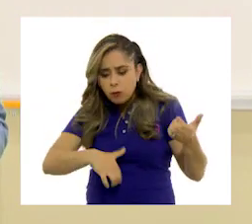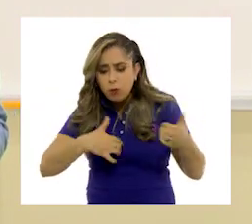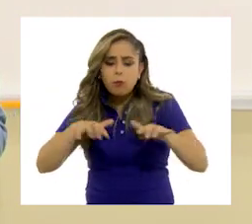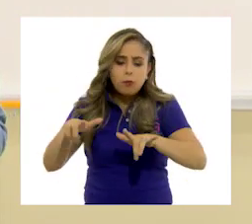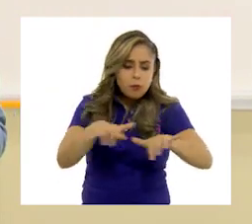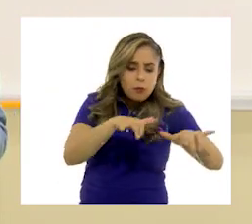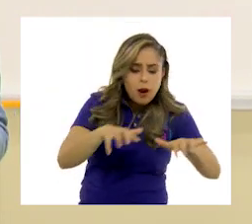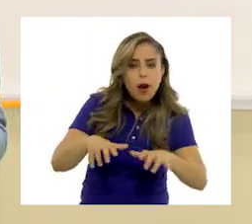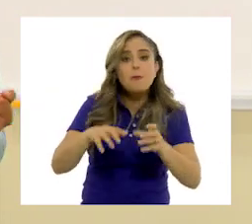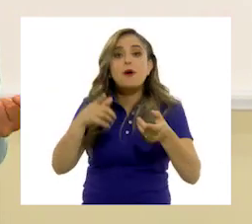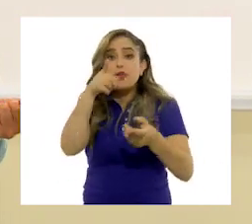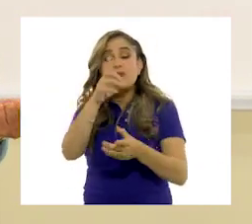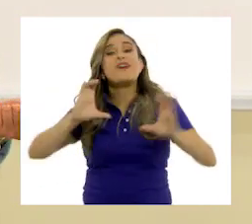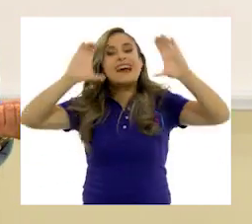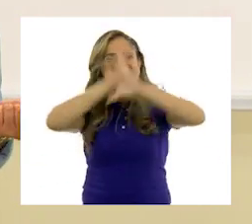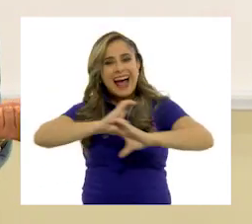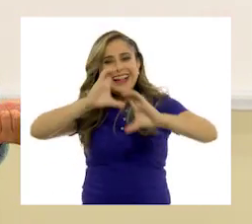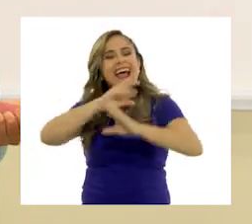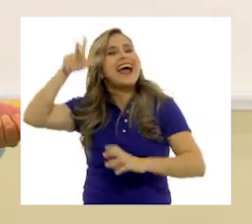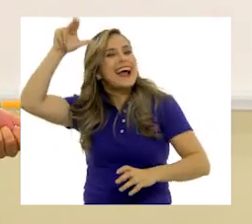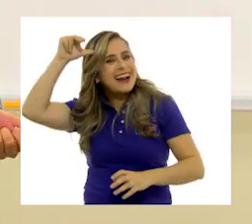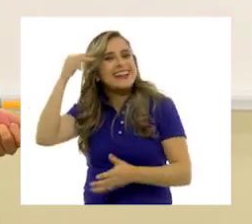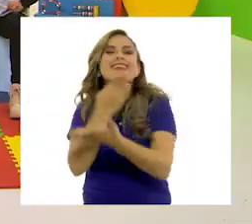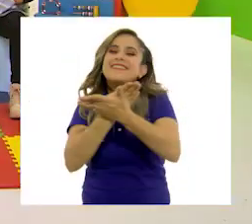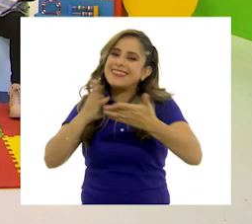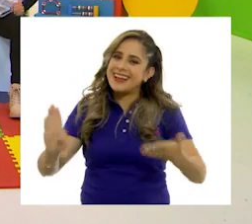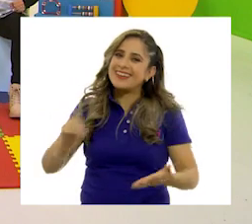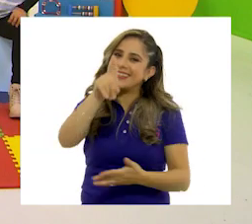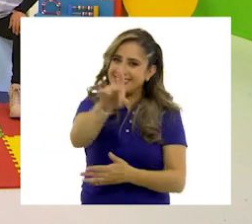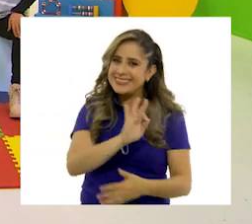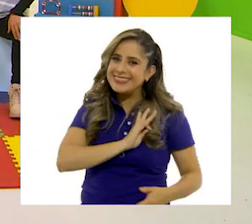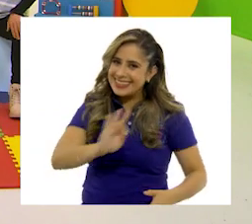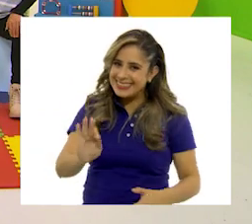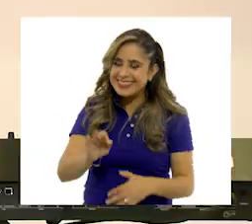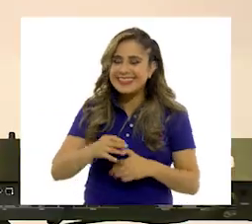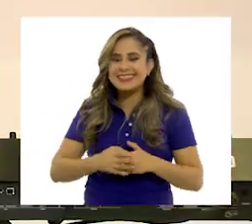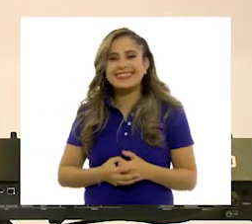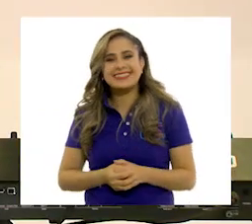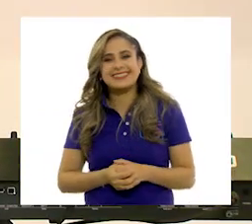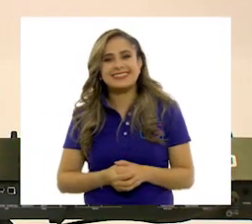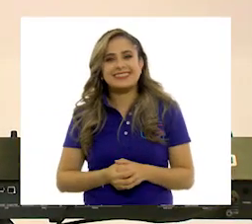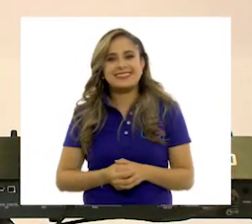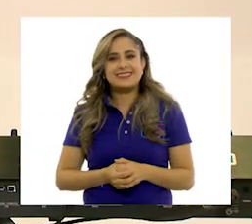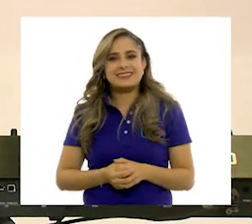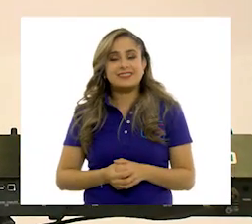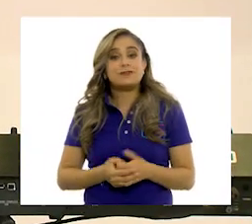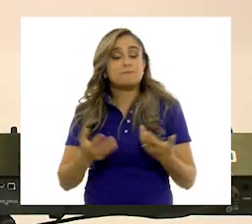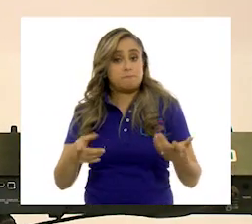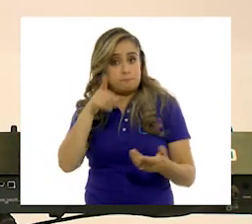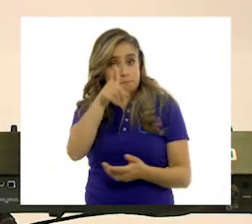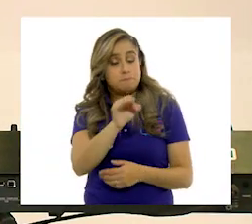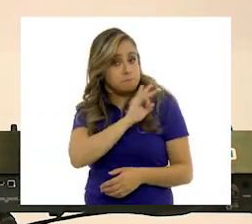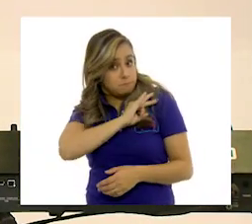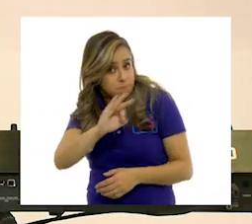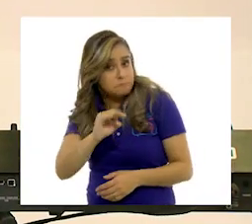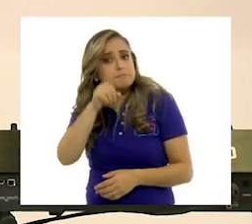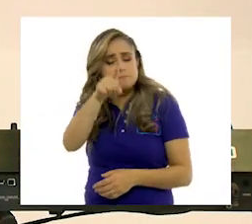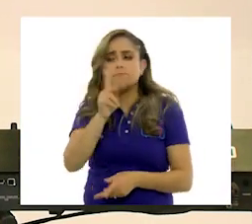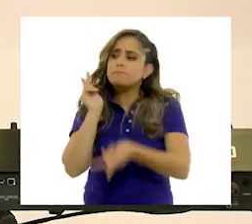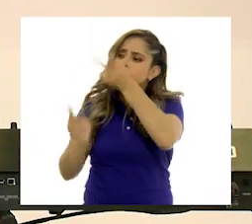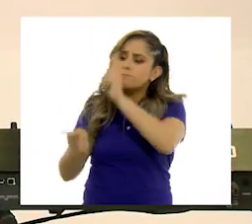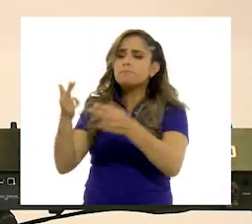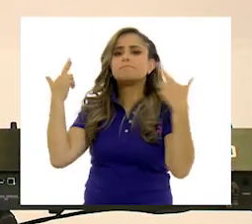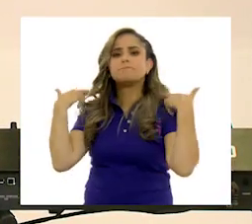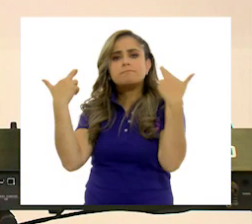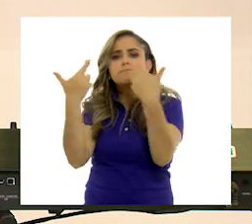no?, cantar la canción del Conejito Blanco. ¡Sí! Si tienes la oportunidad, coméntalo con tu maestra